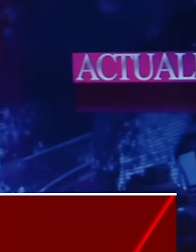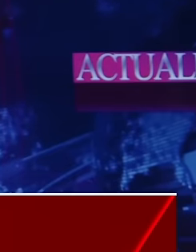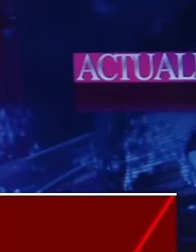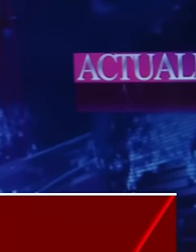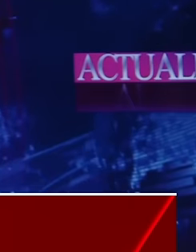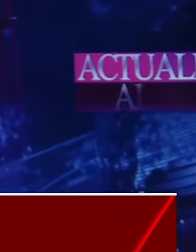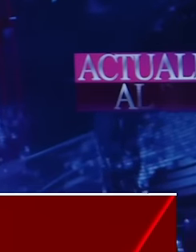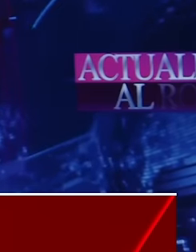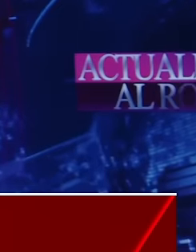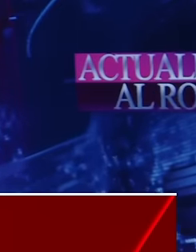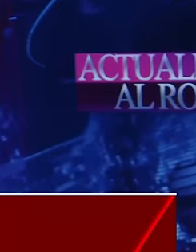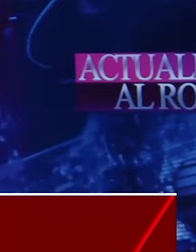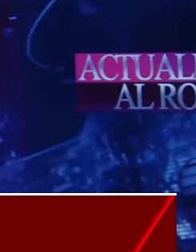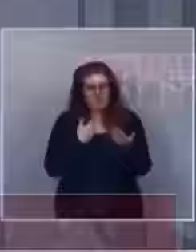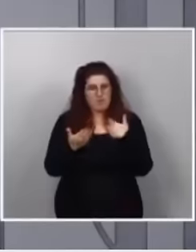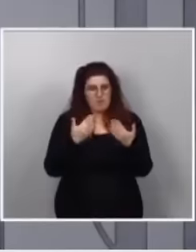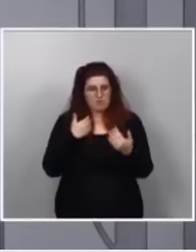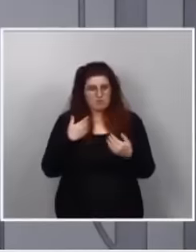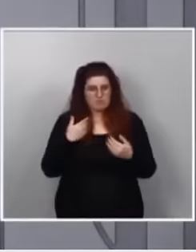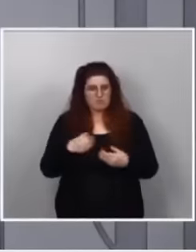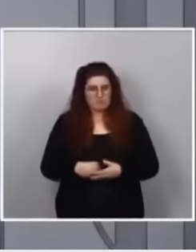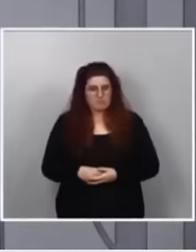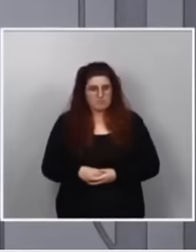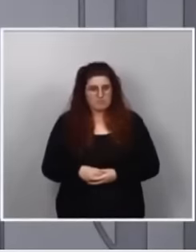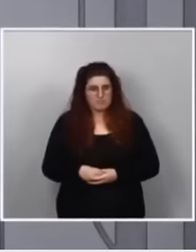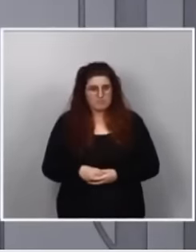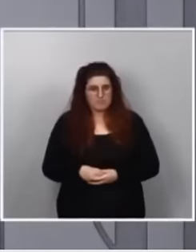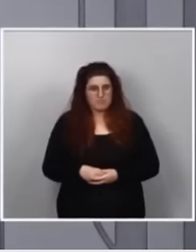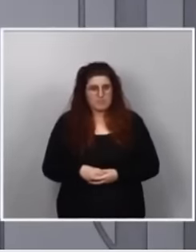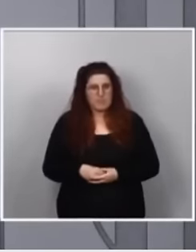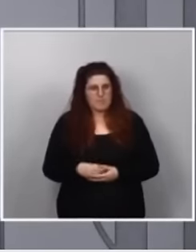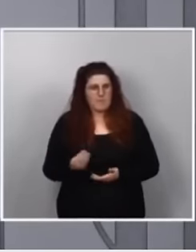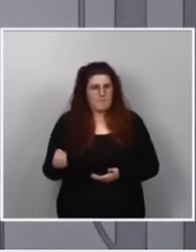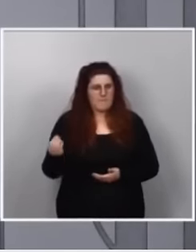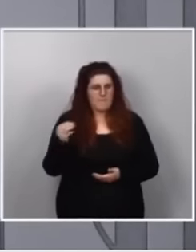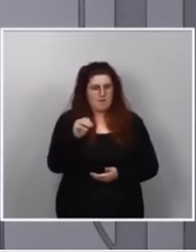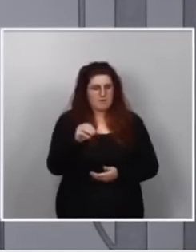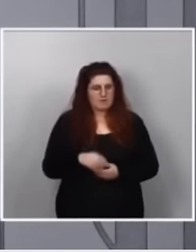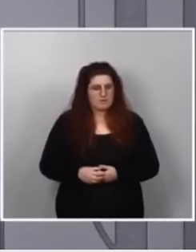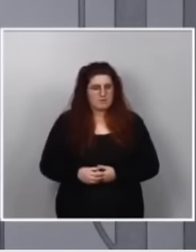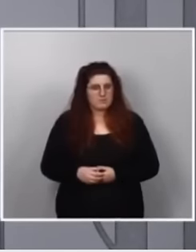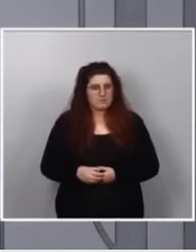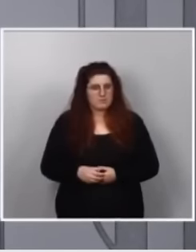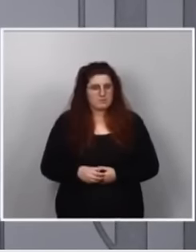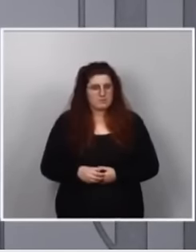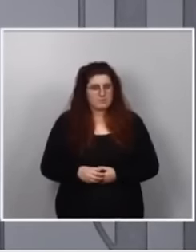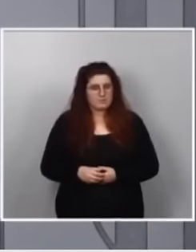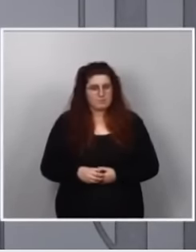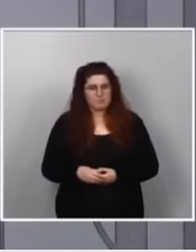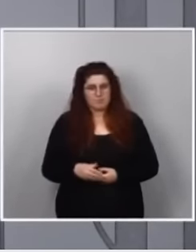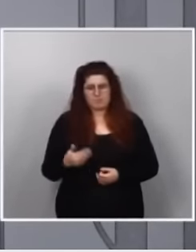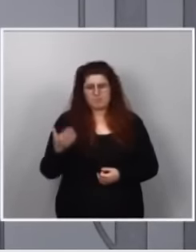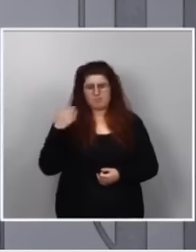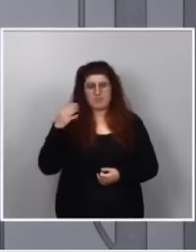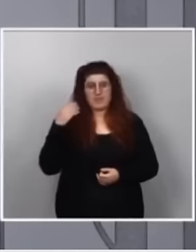Vamos a escucharla. Para Cataluña. Pero aún les diré más. Fíjense, hace 15